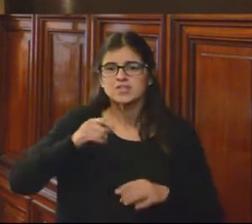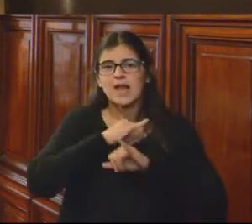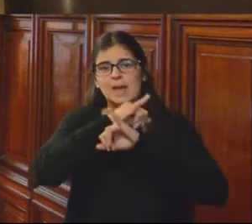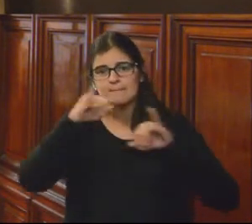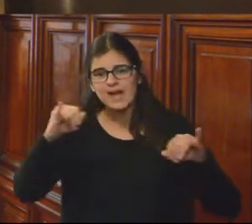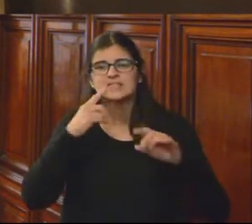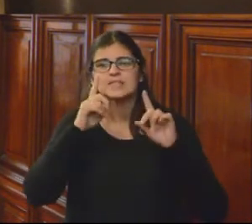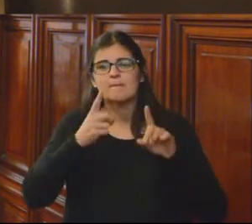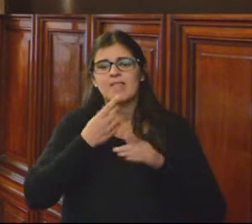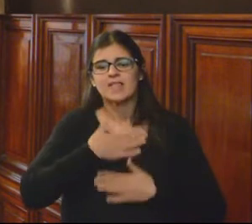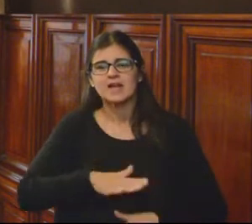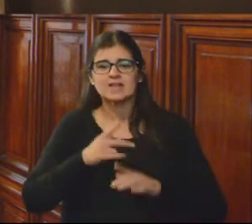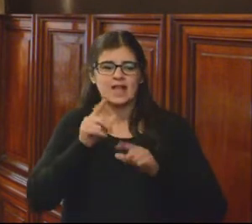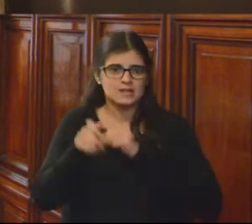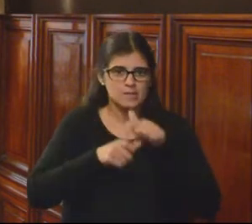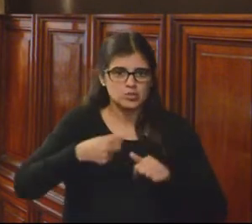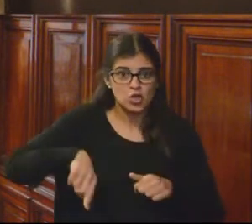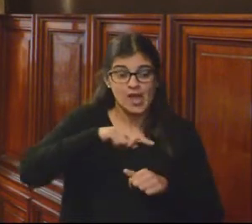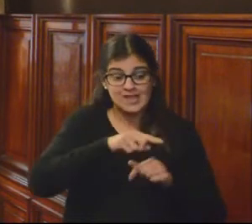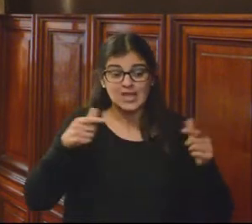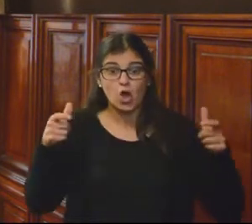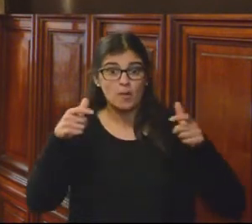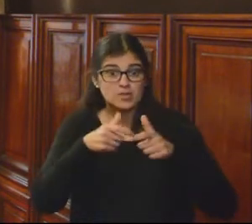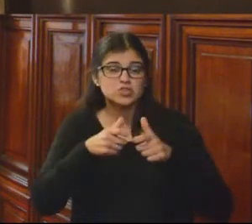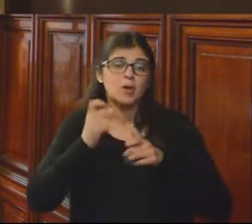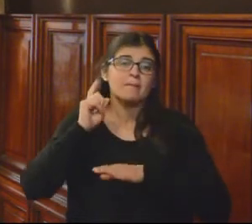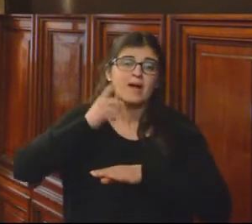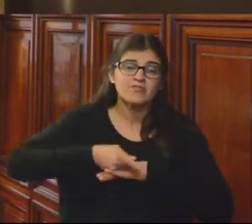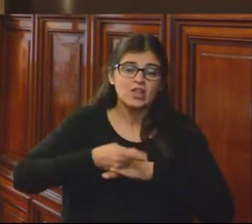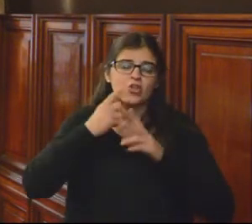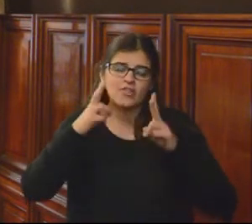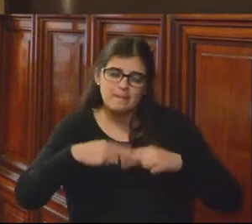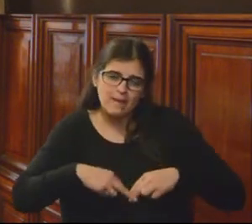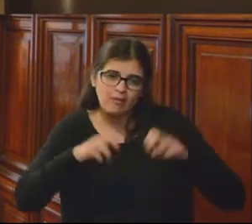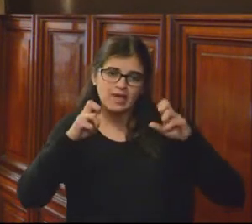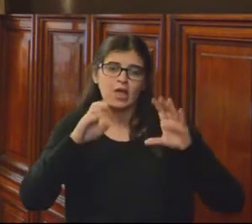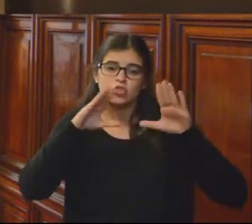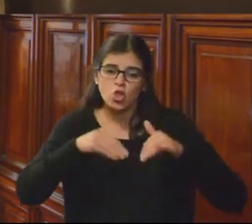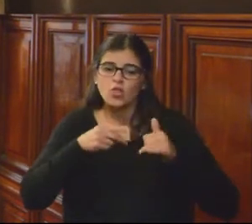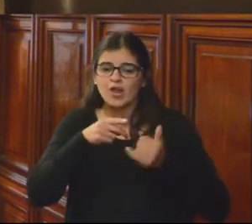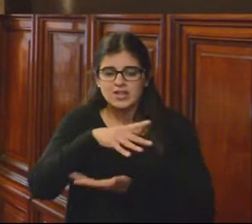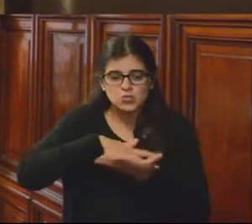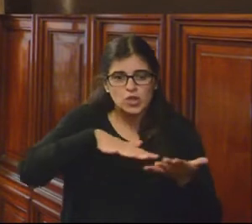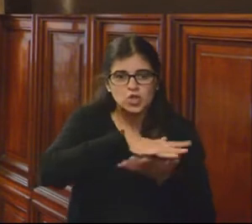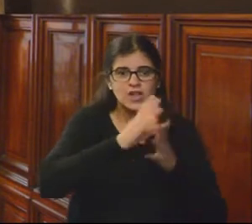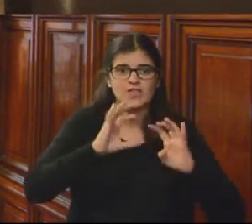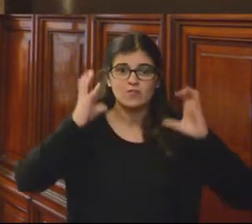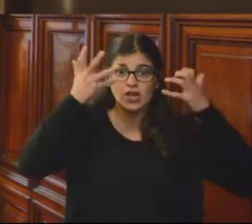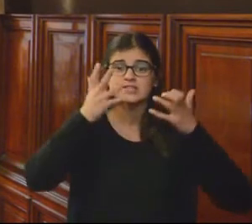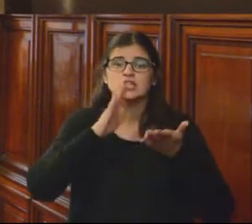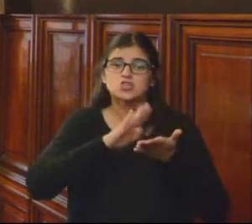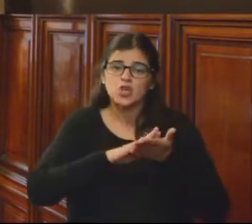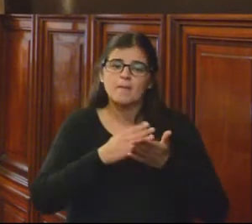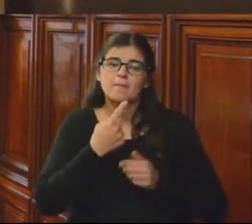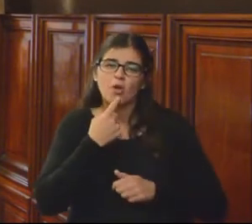la tranquilidad pública. Esta comisión tiene el mandato de investigar todos esos hechos de violencia vinculados con